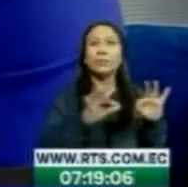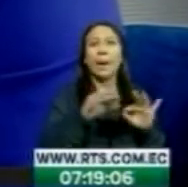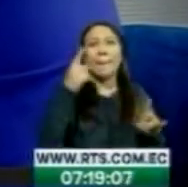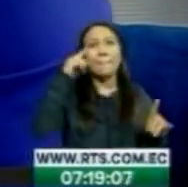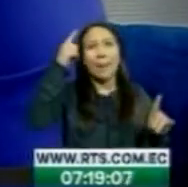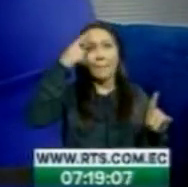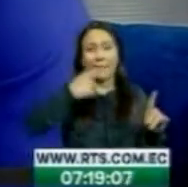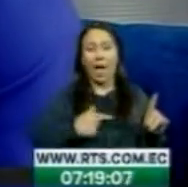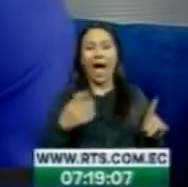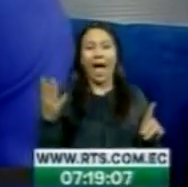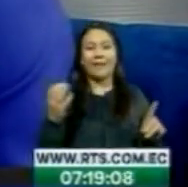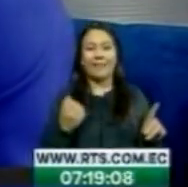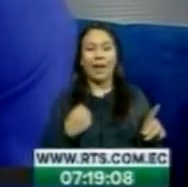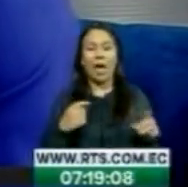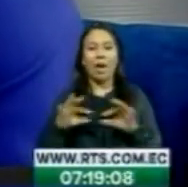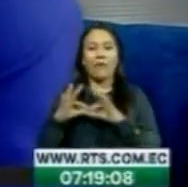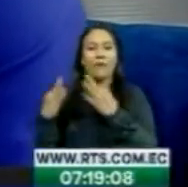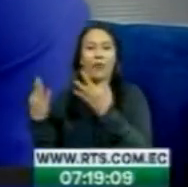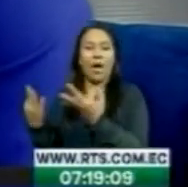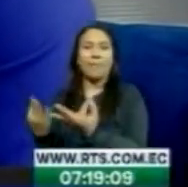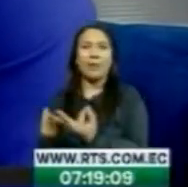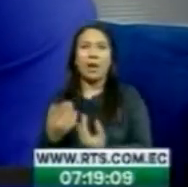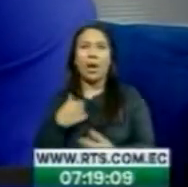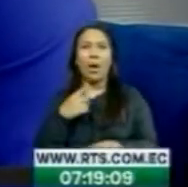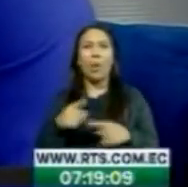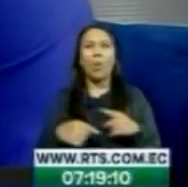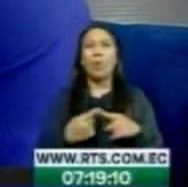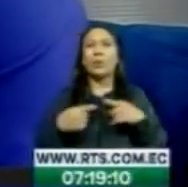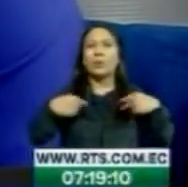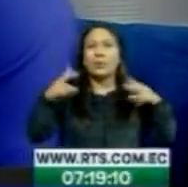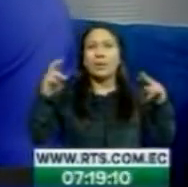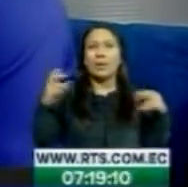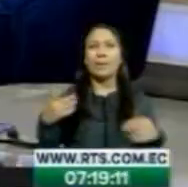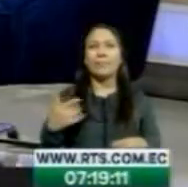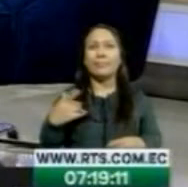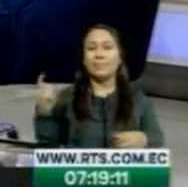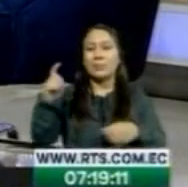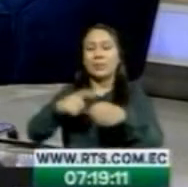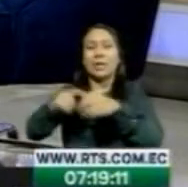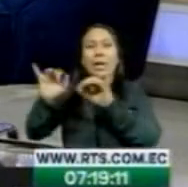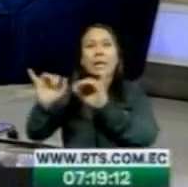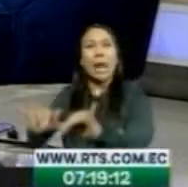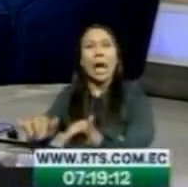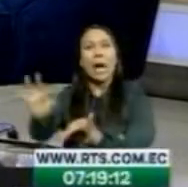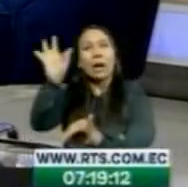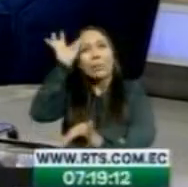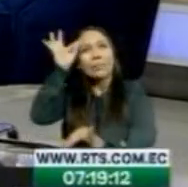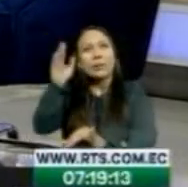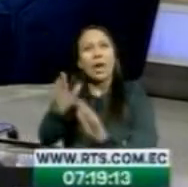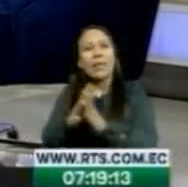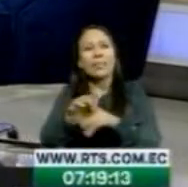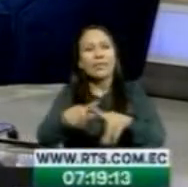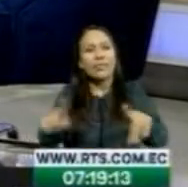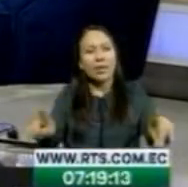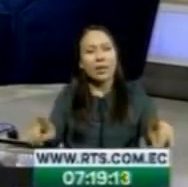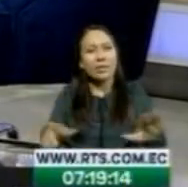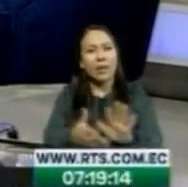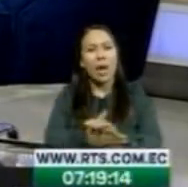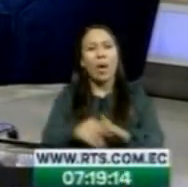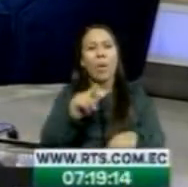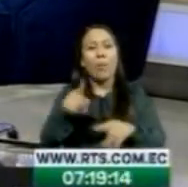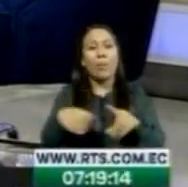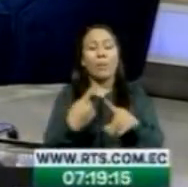el afiliado como para sus familiares, sobre todo cuando se trata de que tienen que quedar ingresados. Es otra cara. En el área de